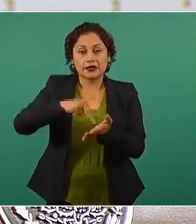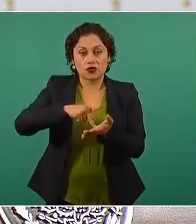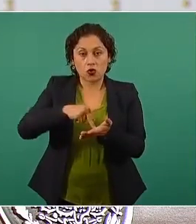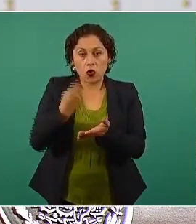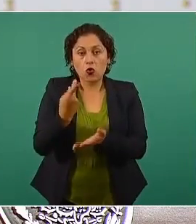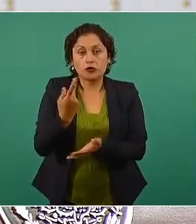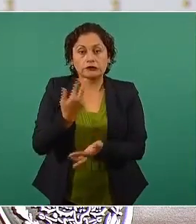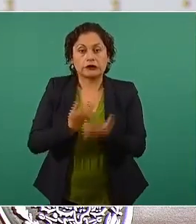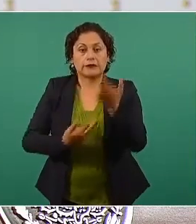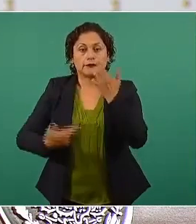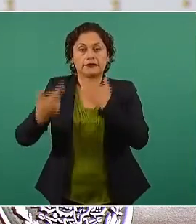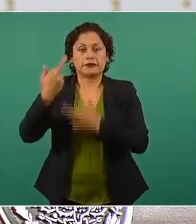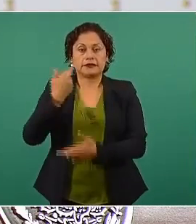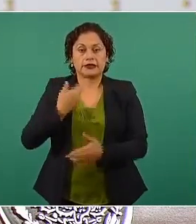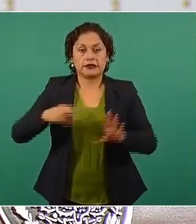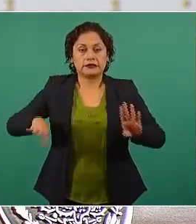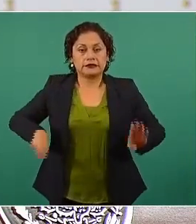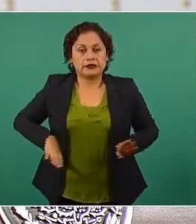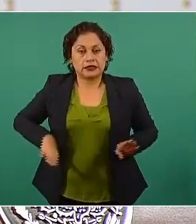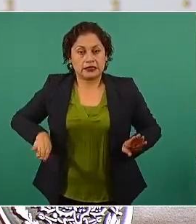a lo que era el antiguo régimen,